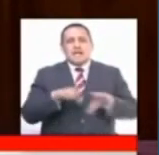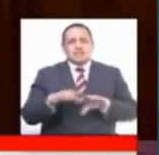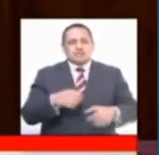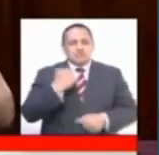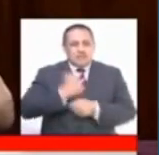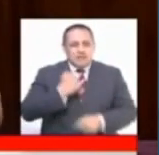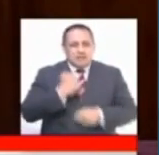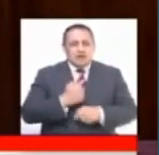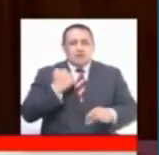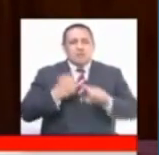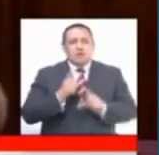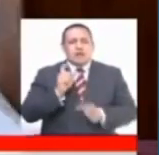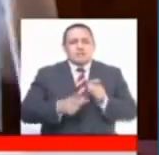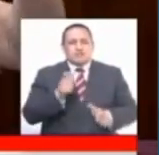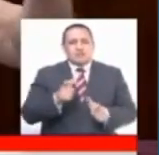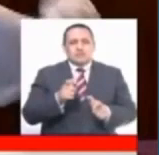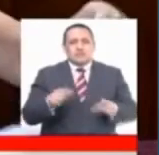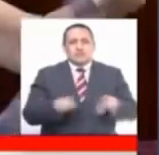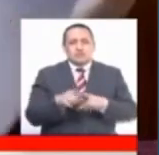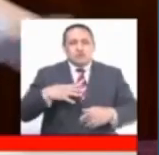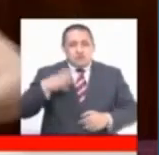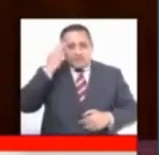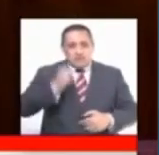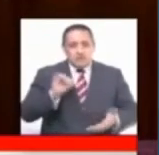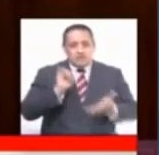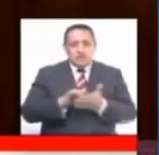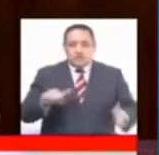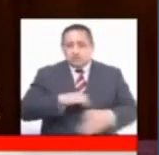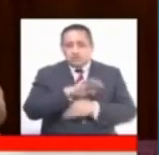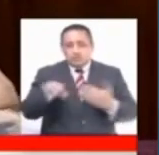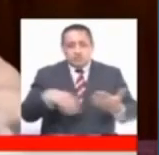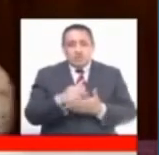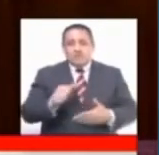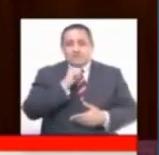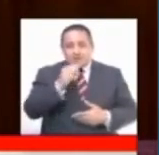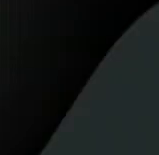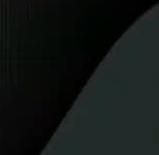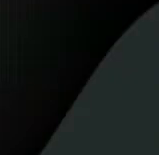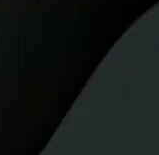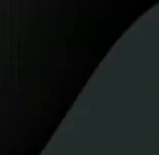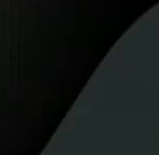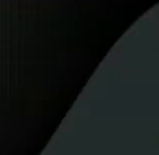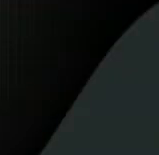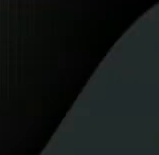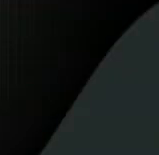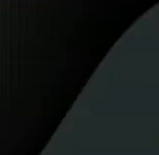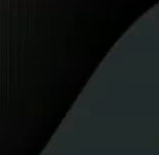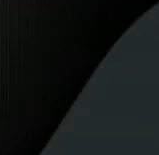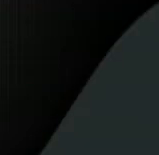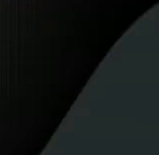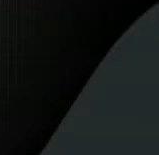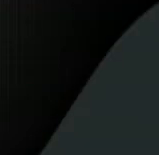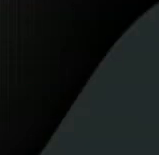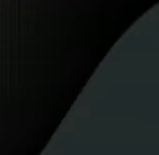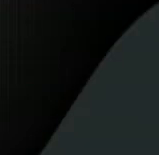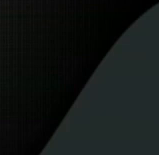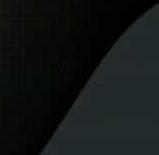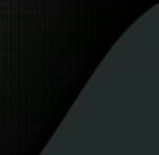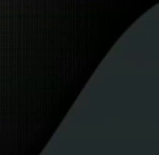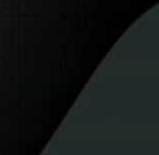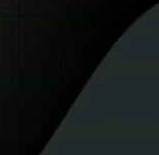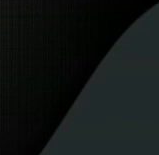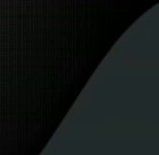Pero sencillamente la estoy confrontando con lo que dice la presidenta del Congreso para poder pasar a preguntarle otro tema.